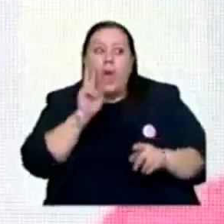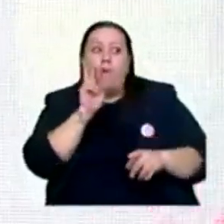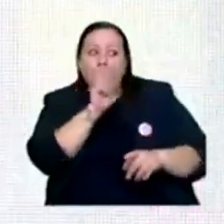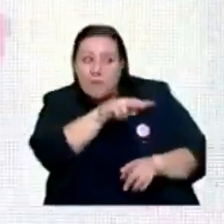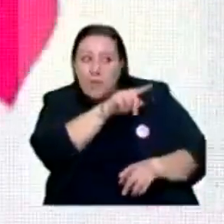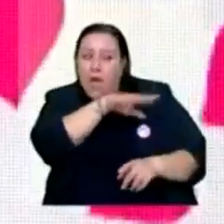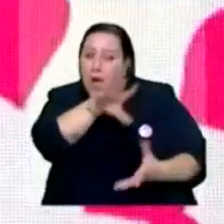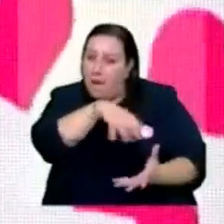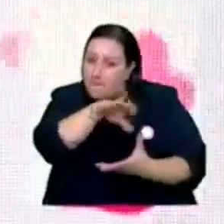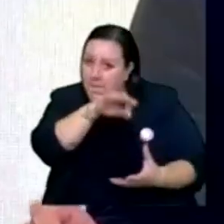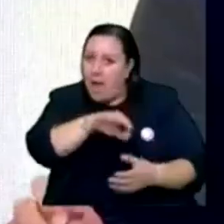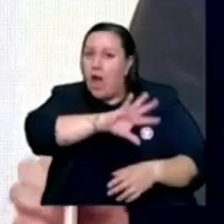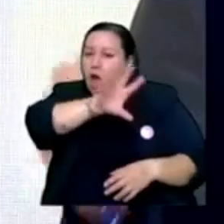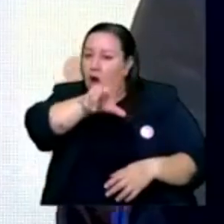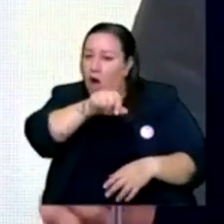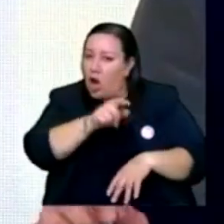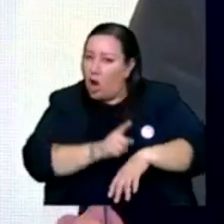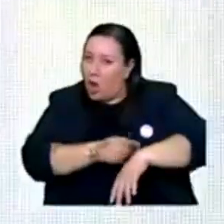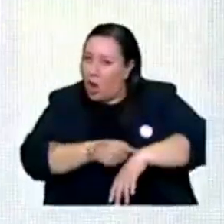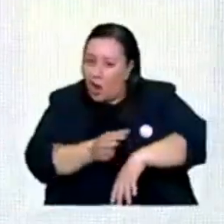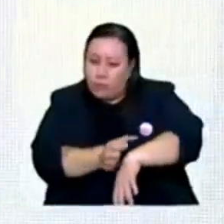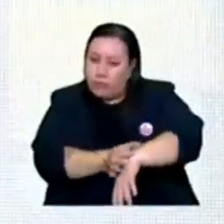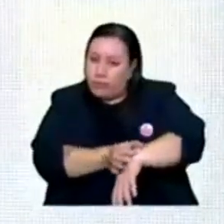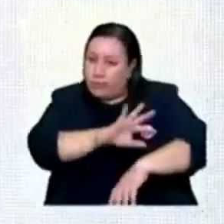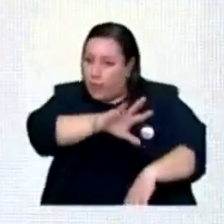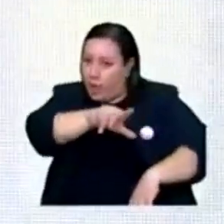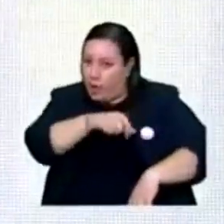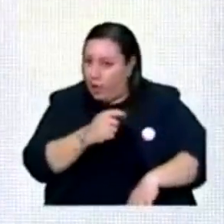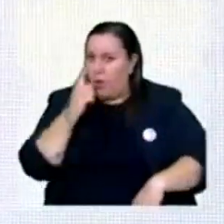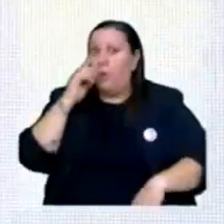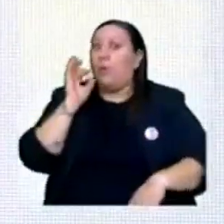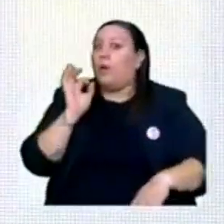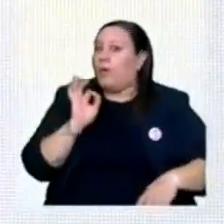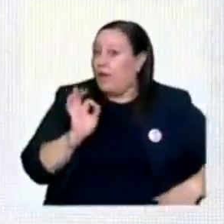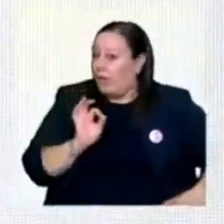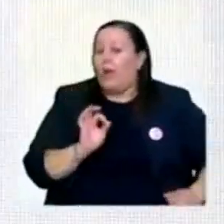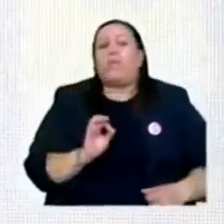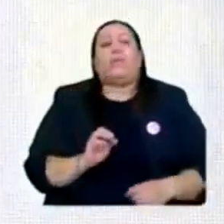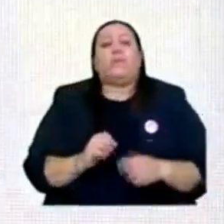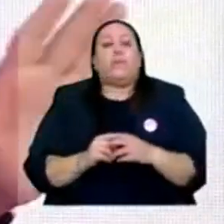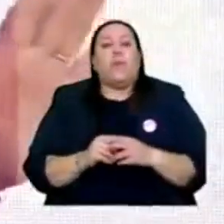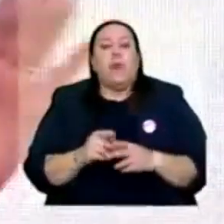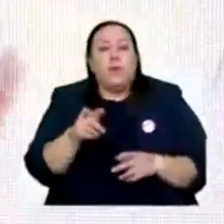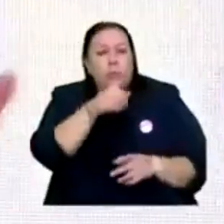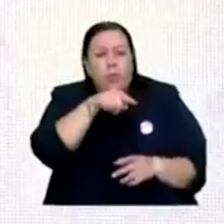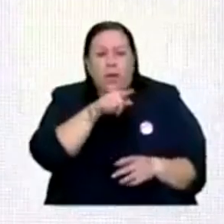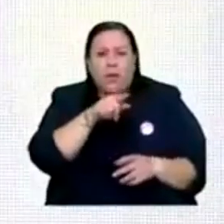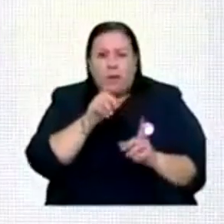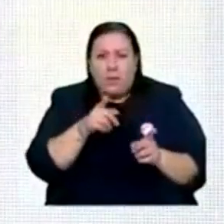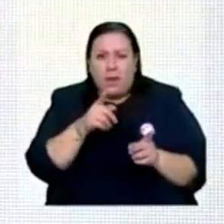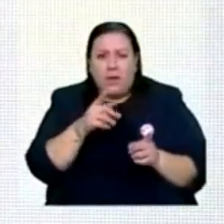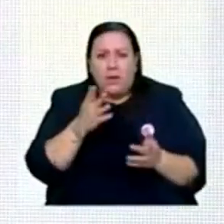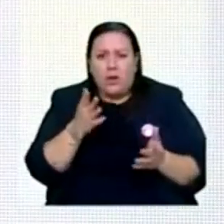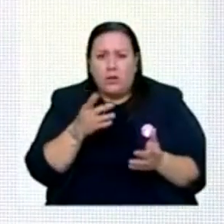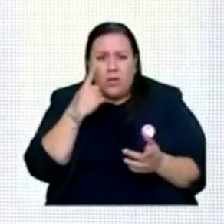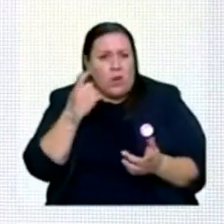una acusación gravísima. Ahora, después aparece. Después suele aparecer. Ahora, ¿no les pasa a ustedes que con los magos? A mí con Daniel me pasa lo mismo también.